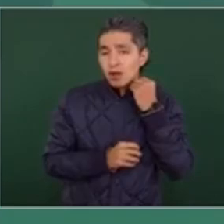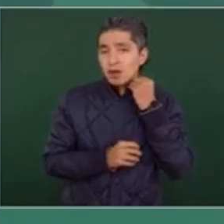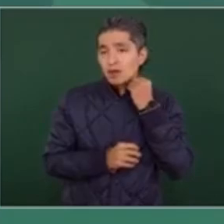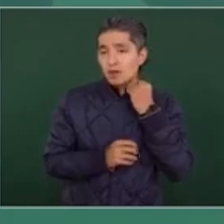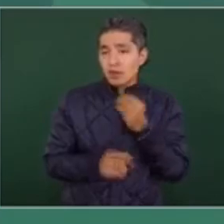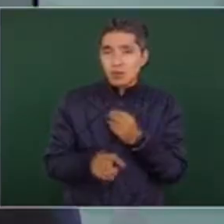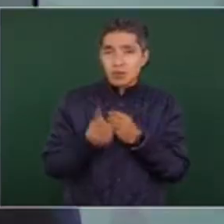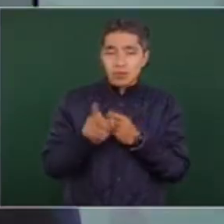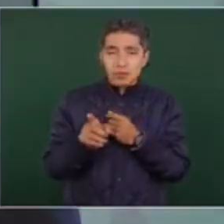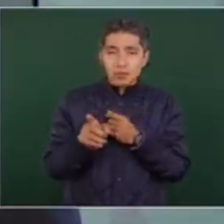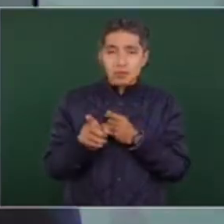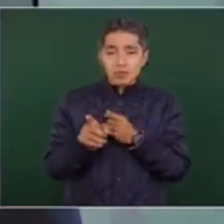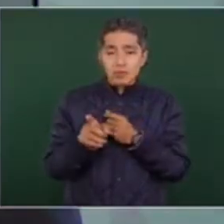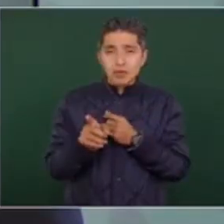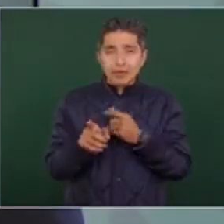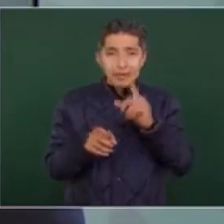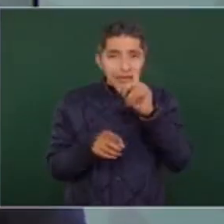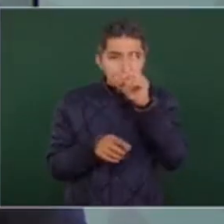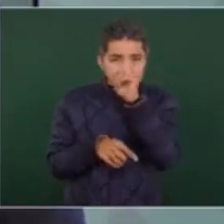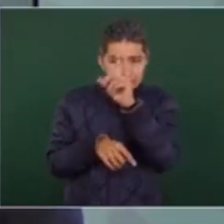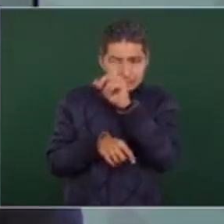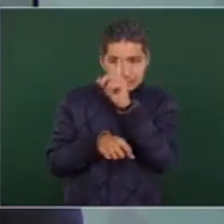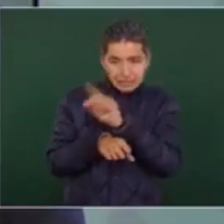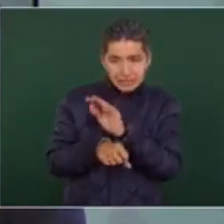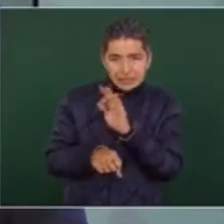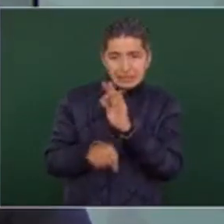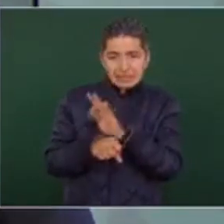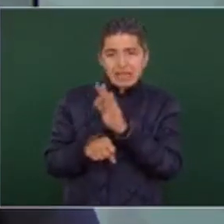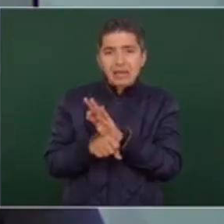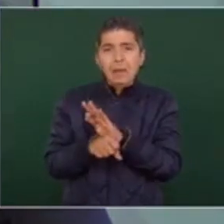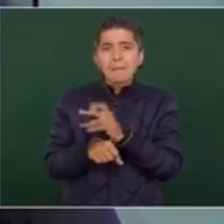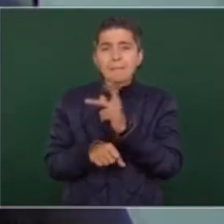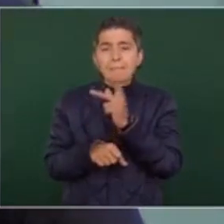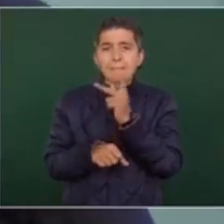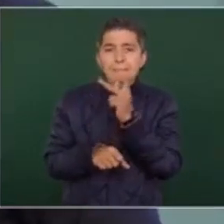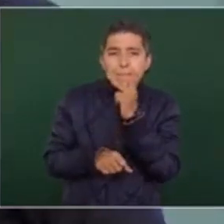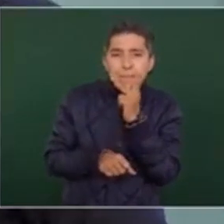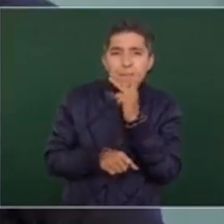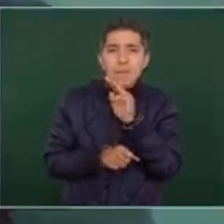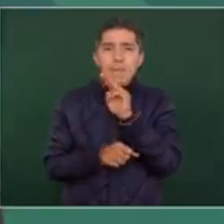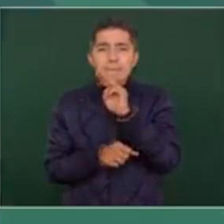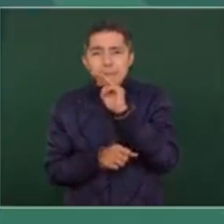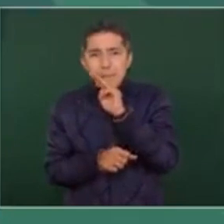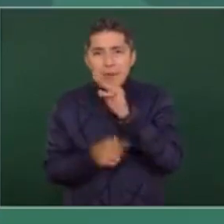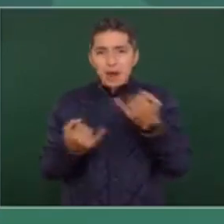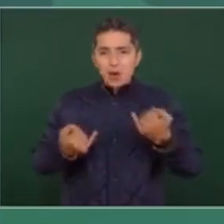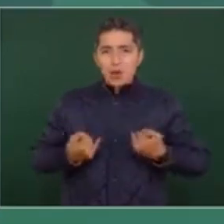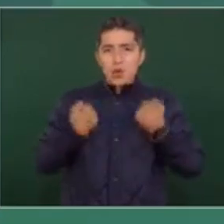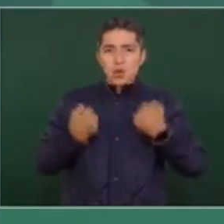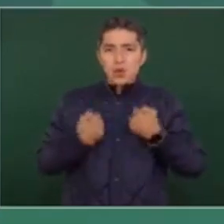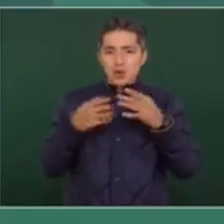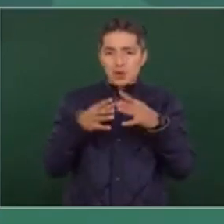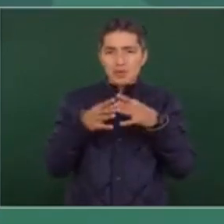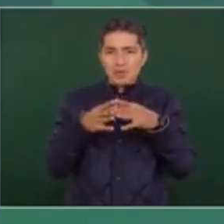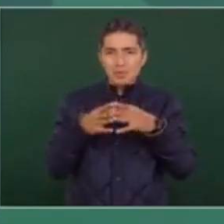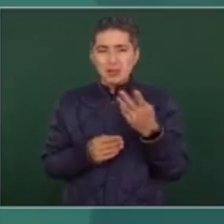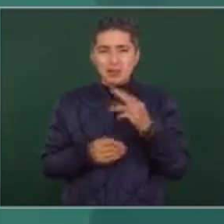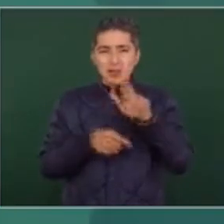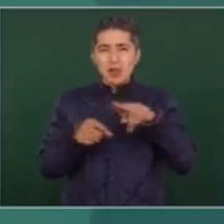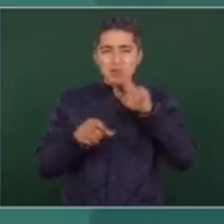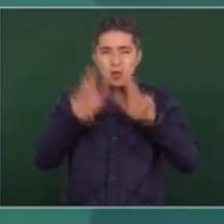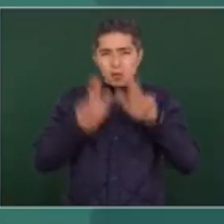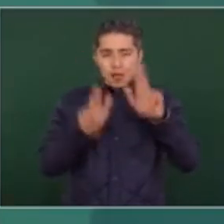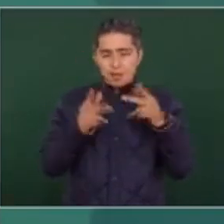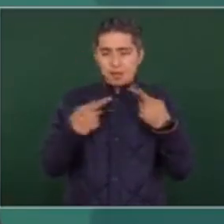que asesora a los papás, mamás de los jóvenes desaparecidos de Ayotzinapa,